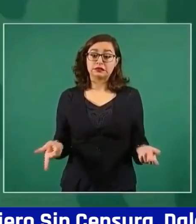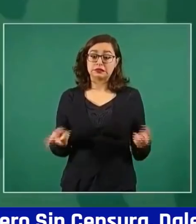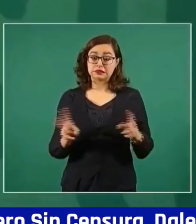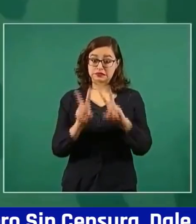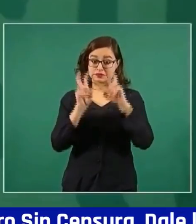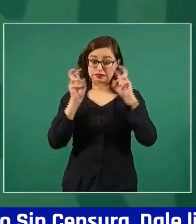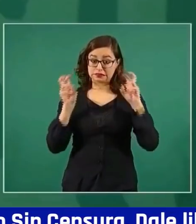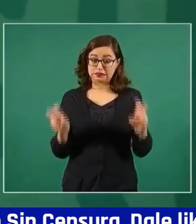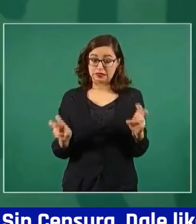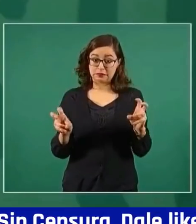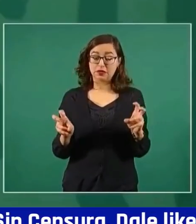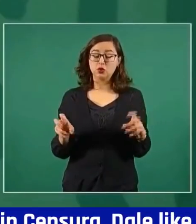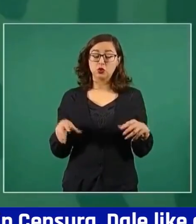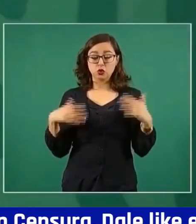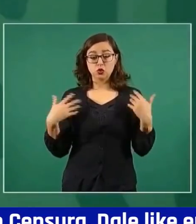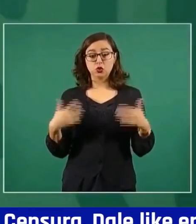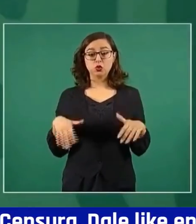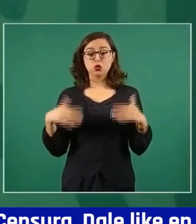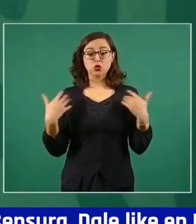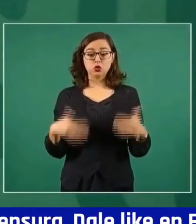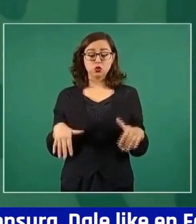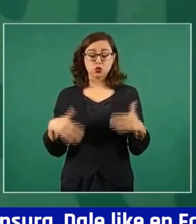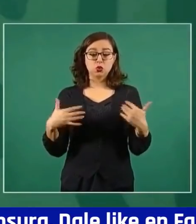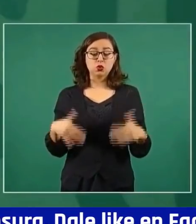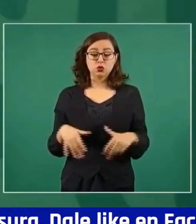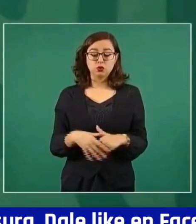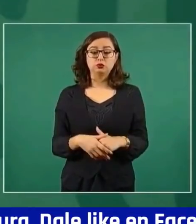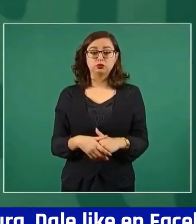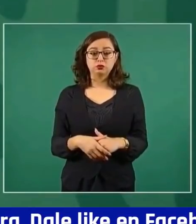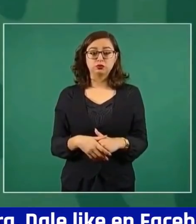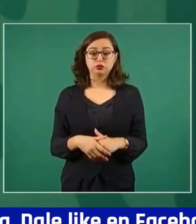ha significado pues